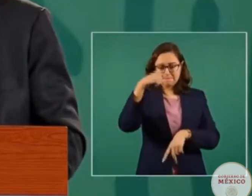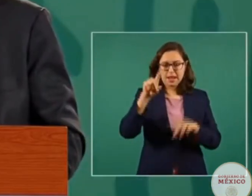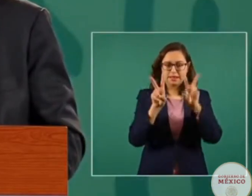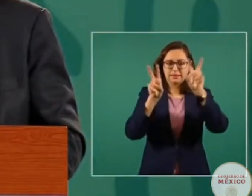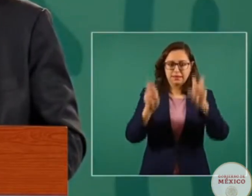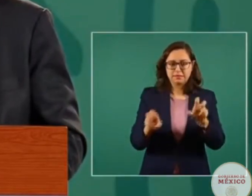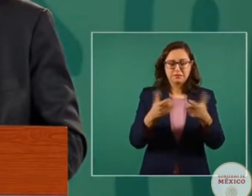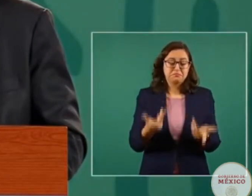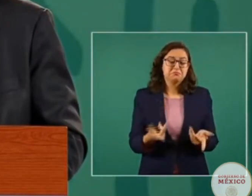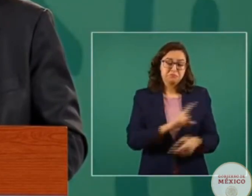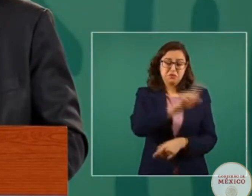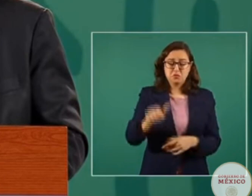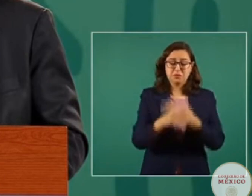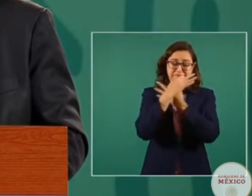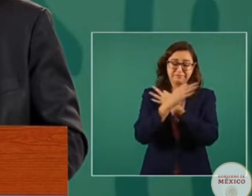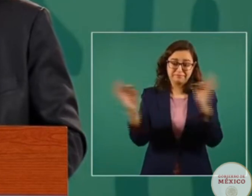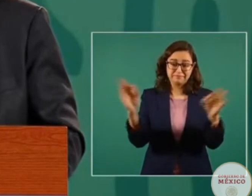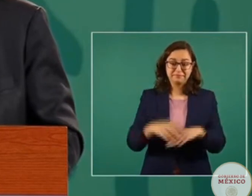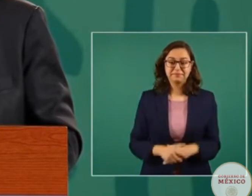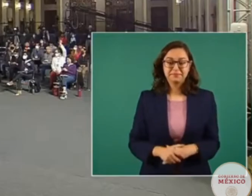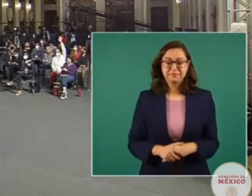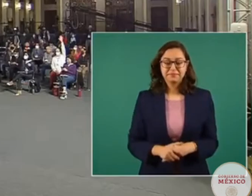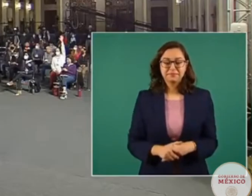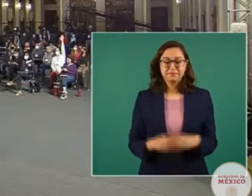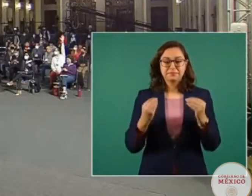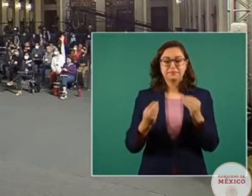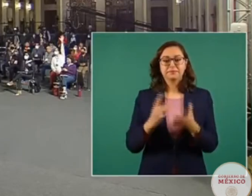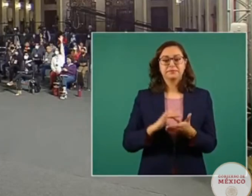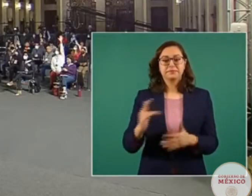Y hoy lo sabremos, se los daremos a conocer más tarde. Muchas gracias.